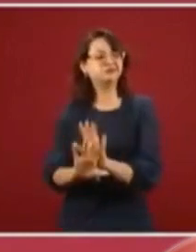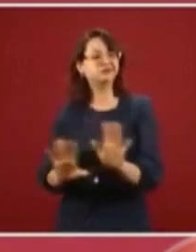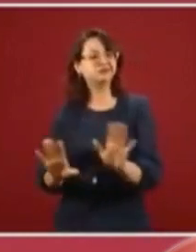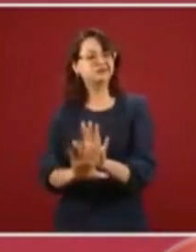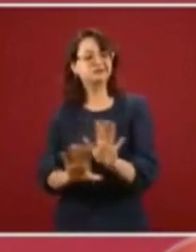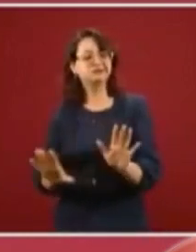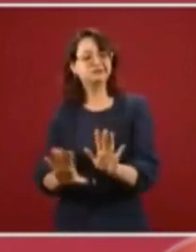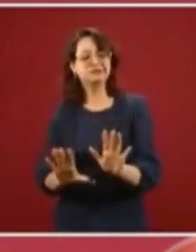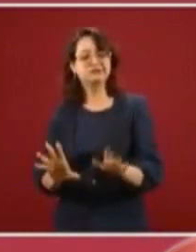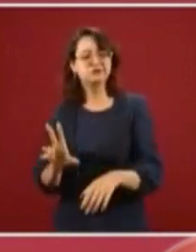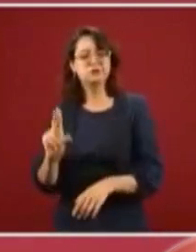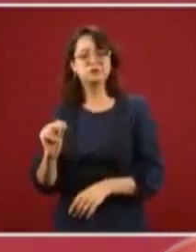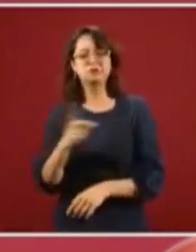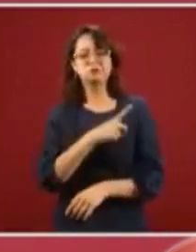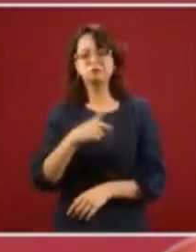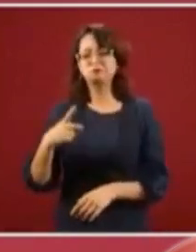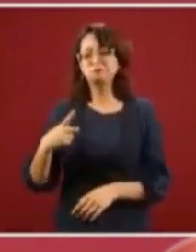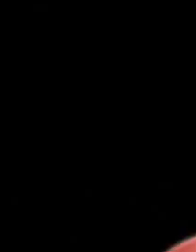creo que